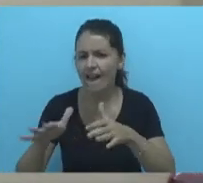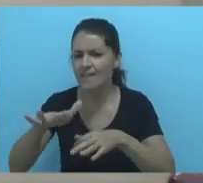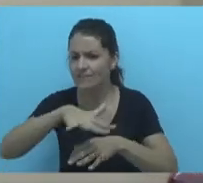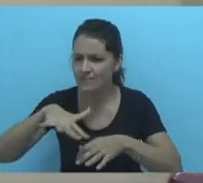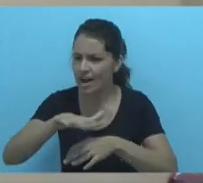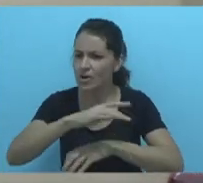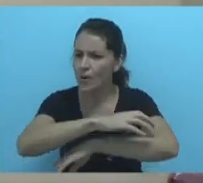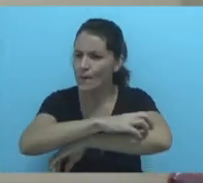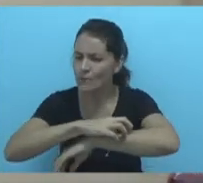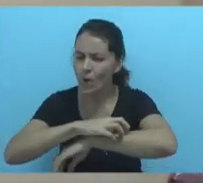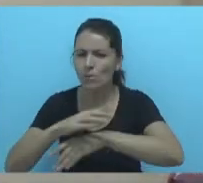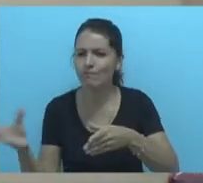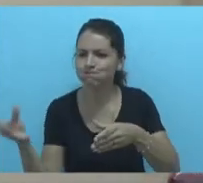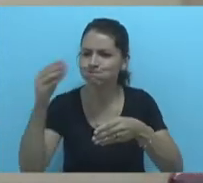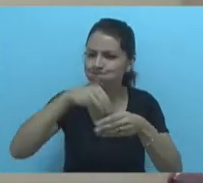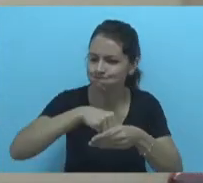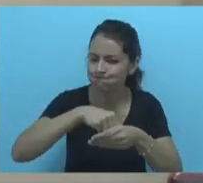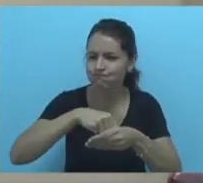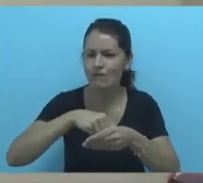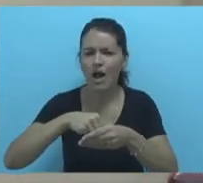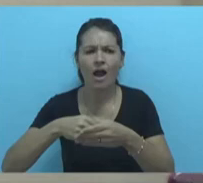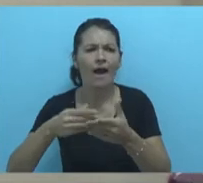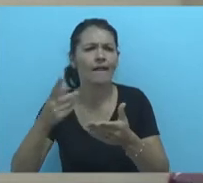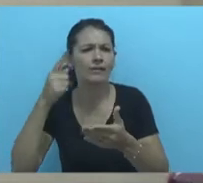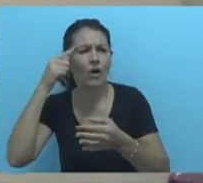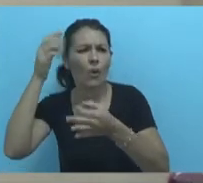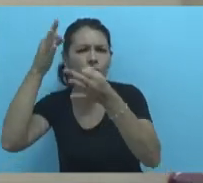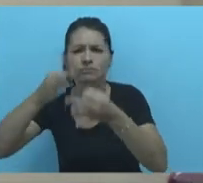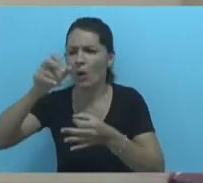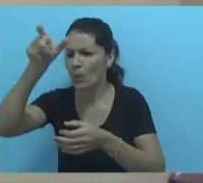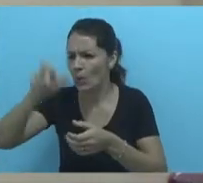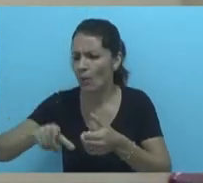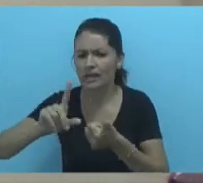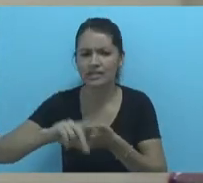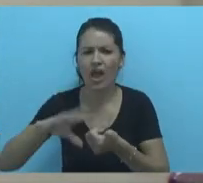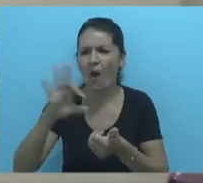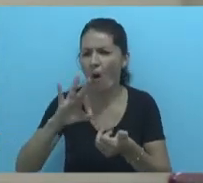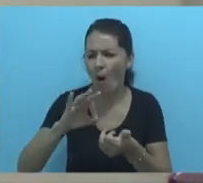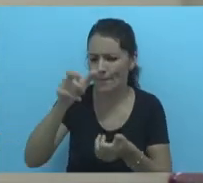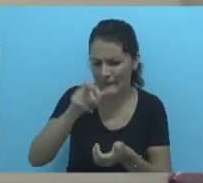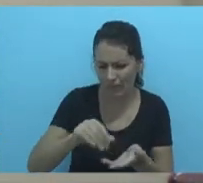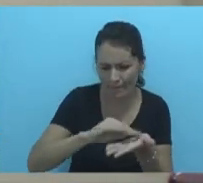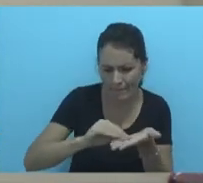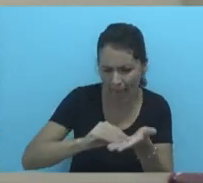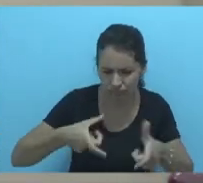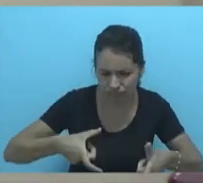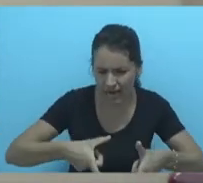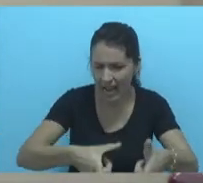Desde los jueces hasta el último empleado que pone o que termina de poner un caño en una